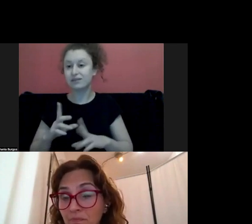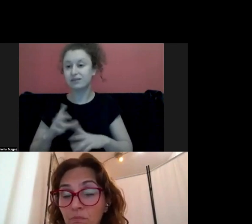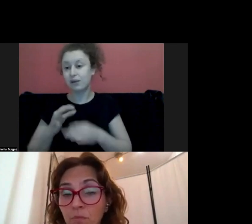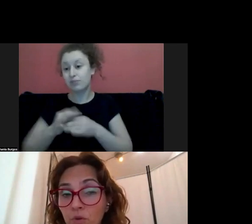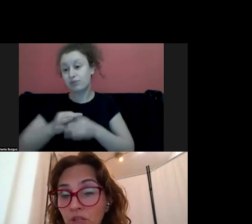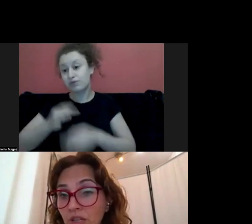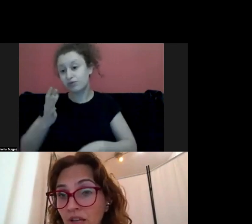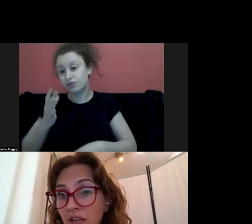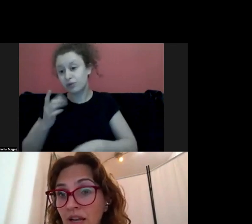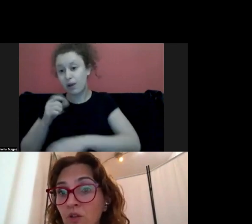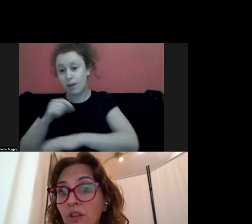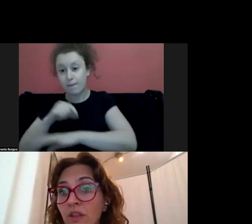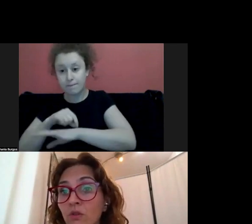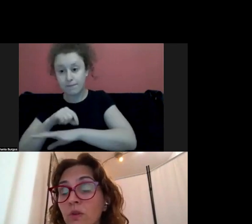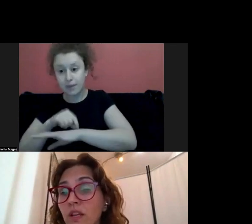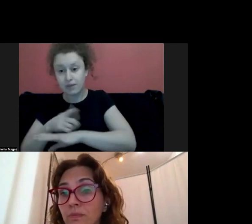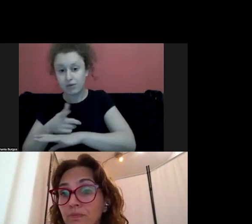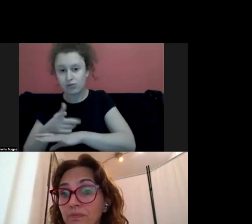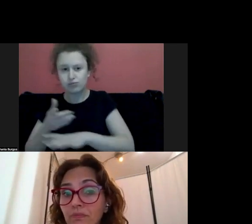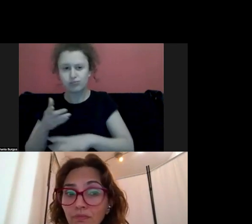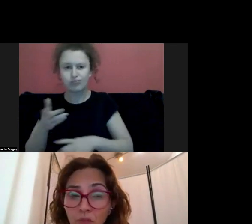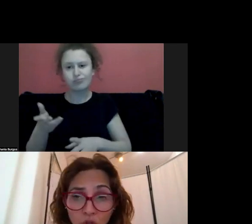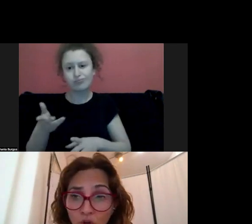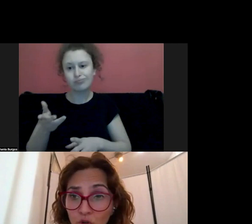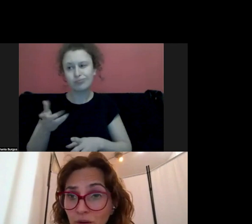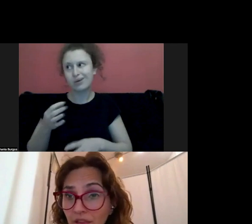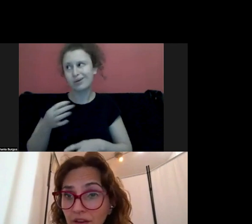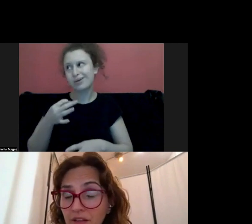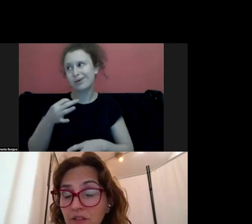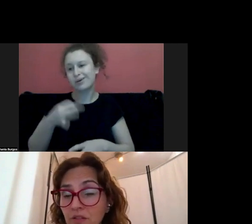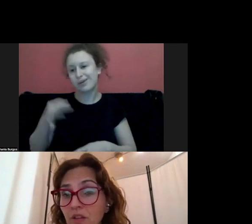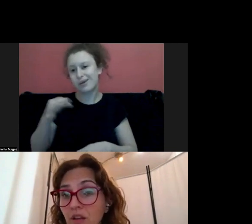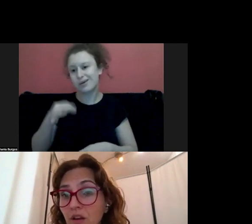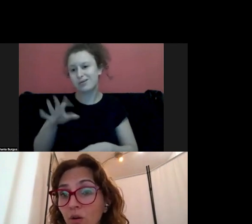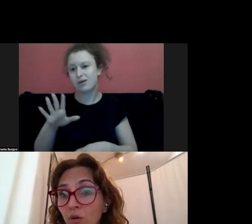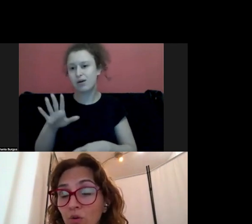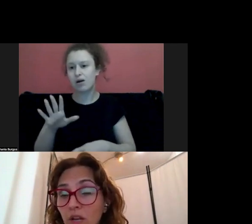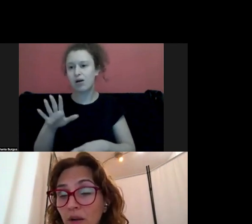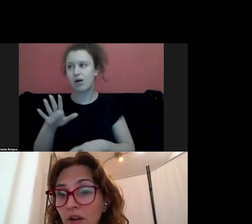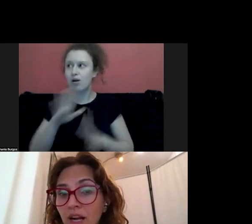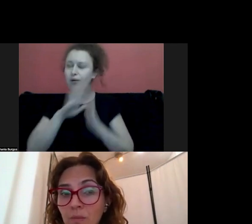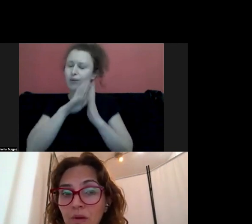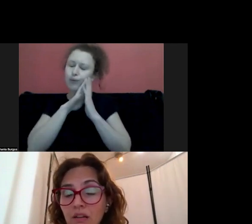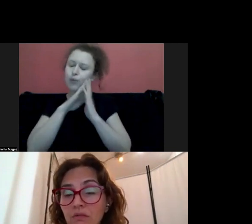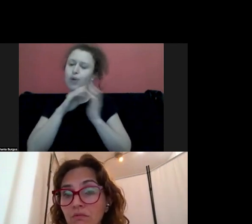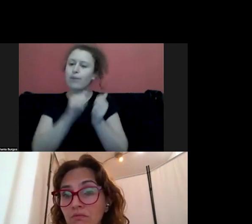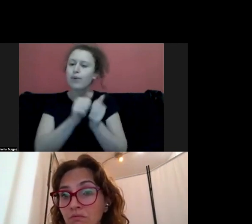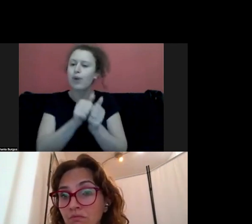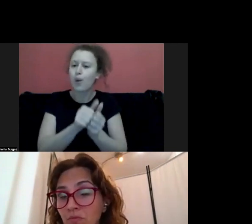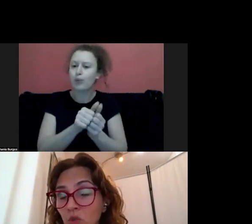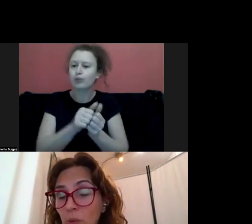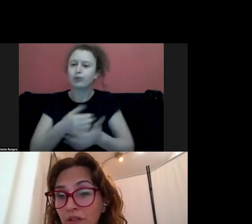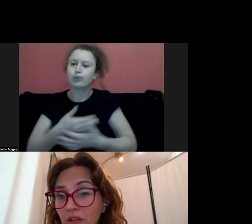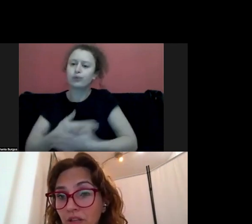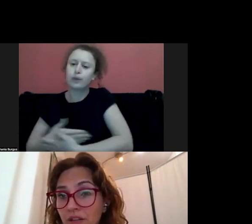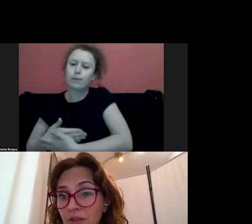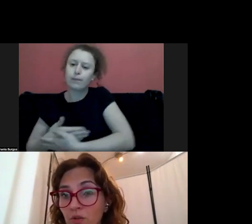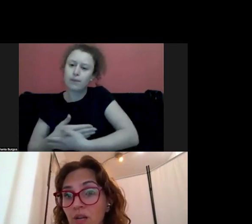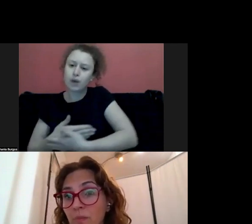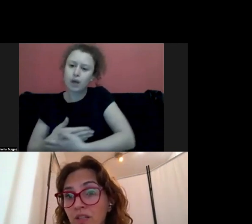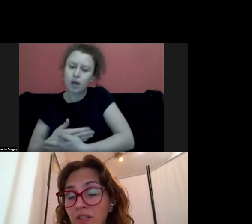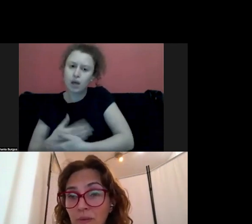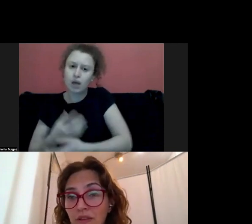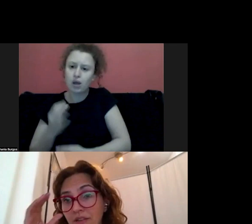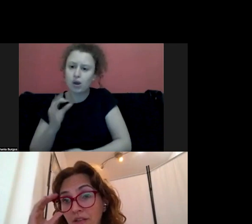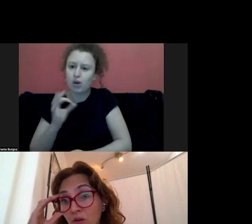pediatría, porque el hecho de dormir con los padres o dormir en una cama no va a hacer que el niño